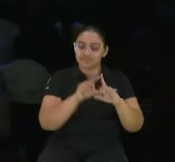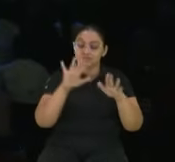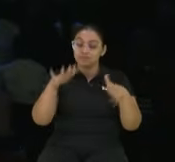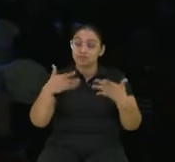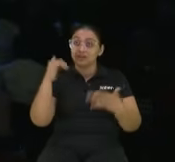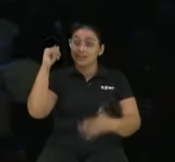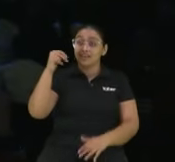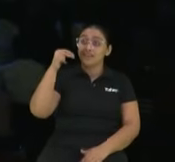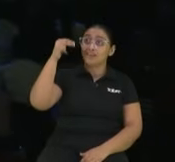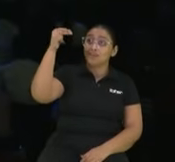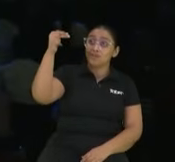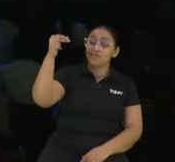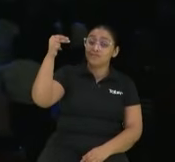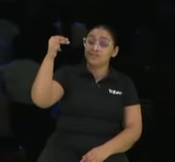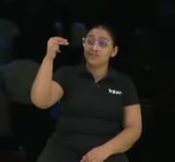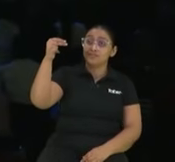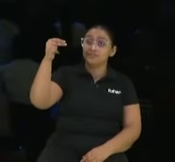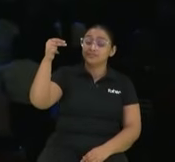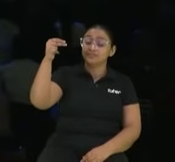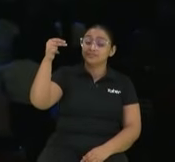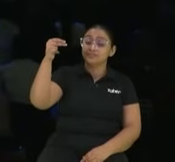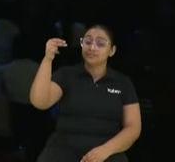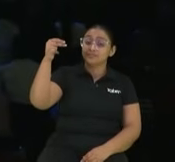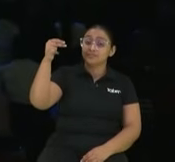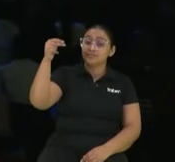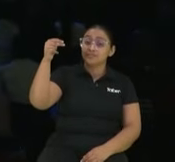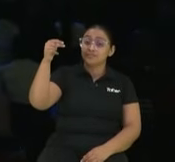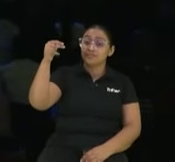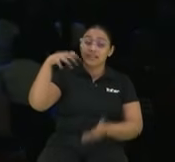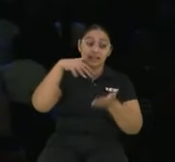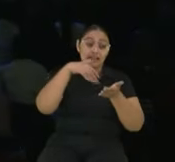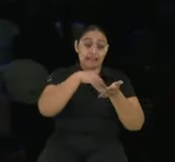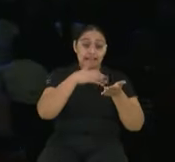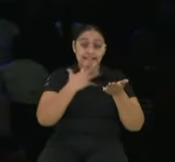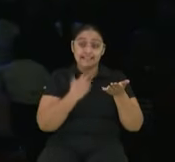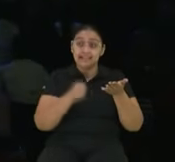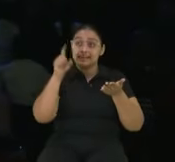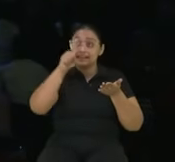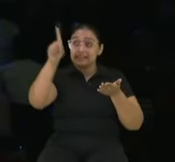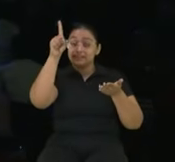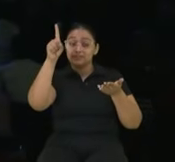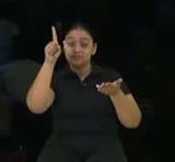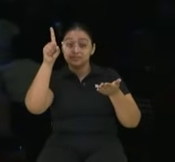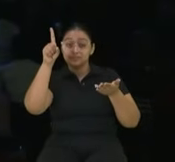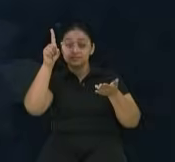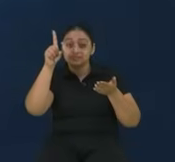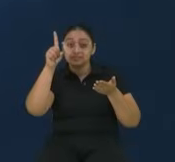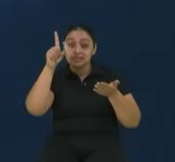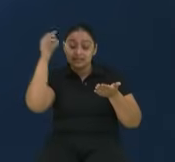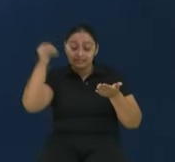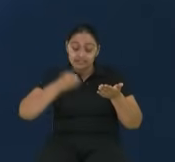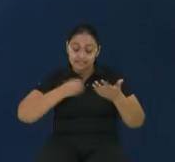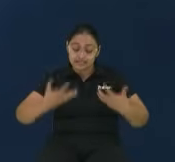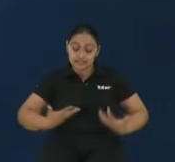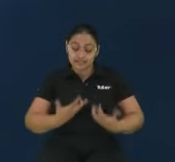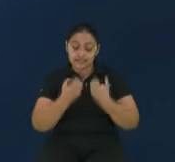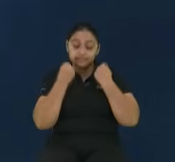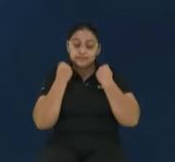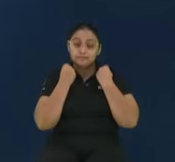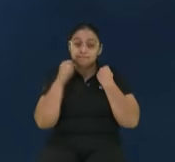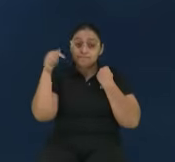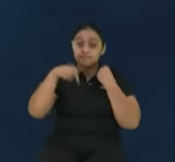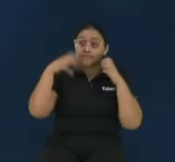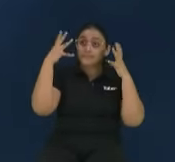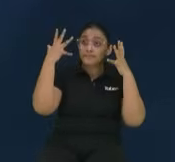Jehová dice tu palabra Dios tuyo El Santo de Israel soy tu Salvador el día de hoy señor oramos